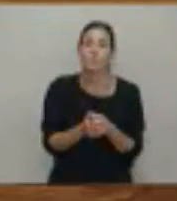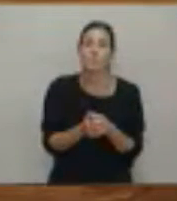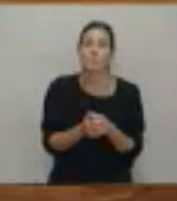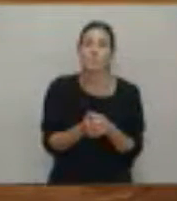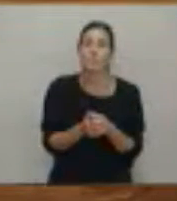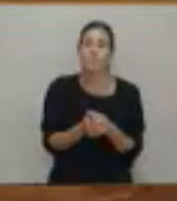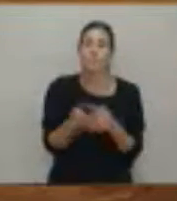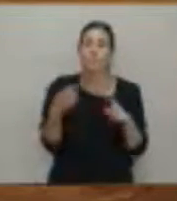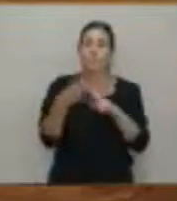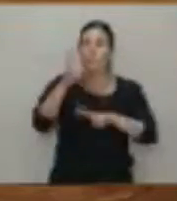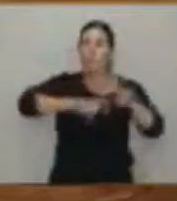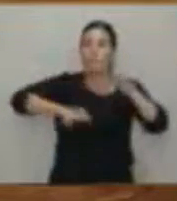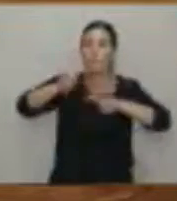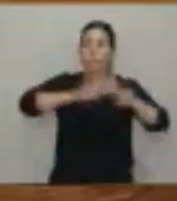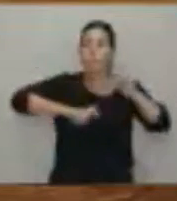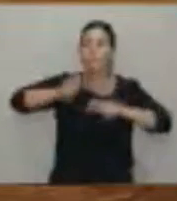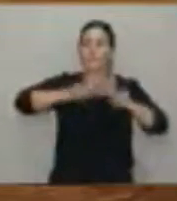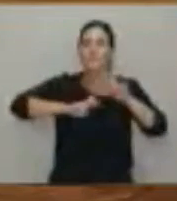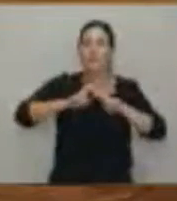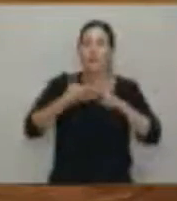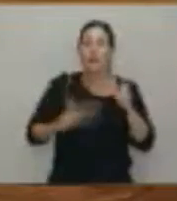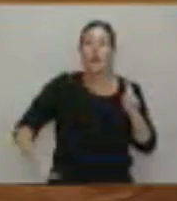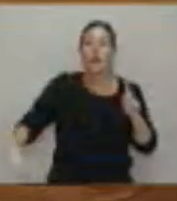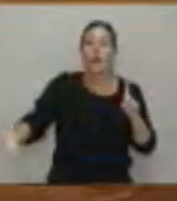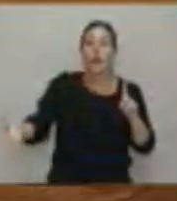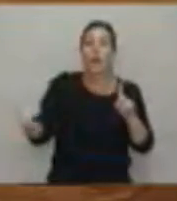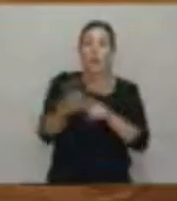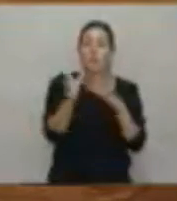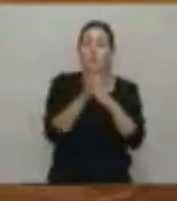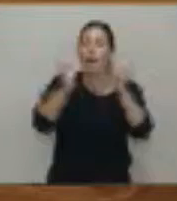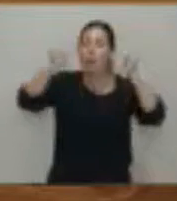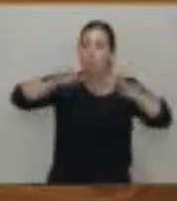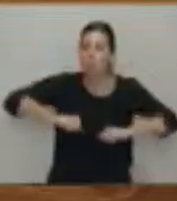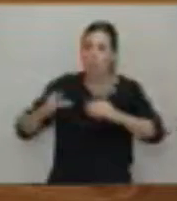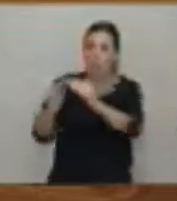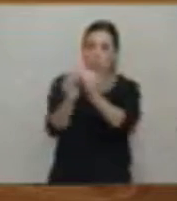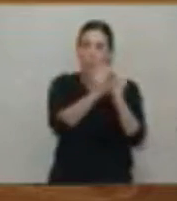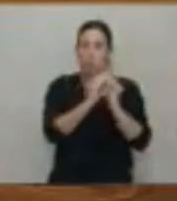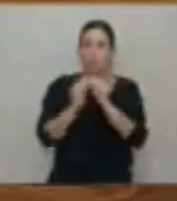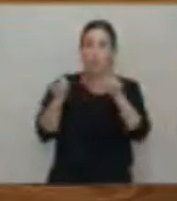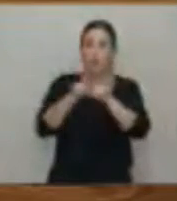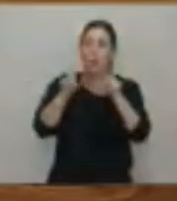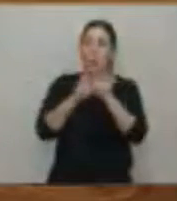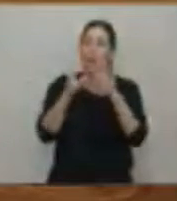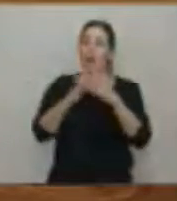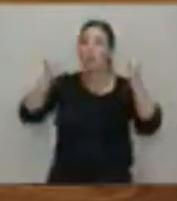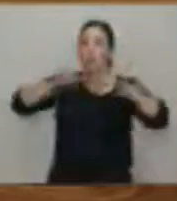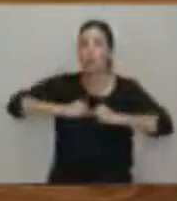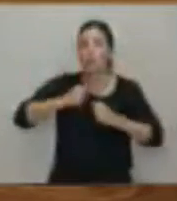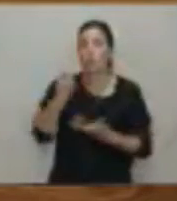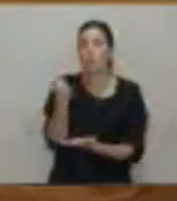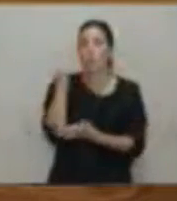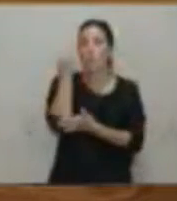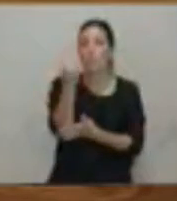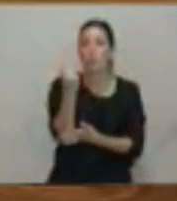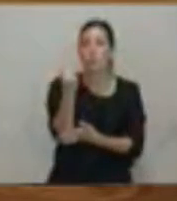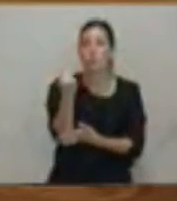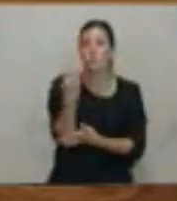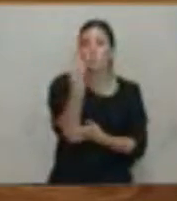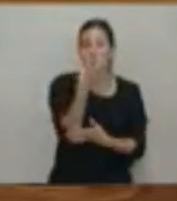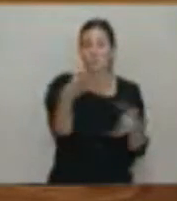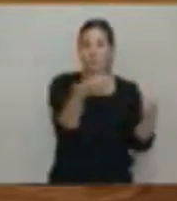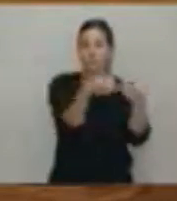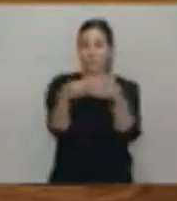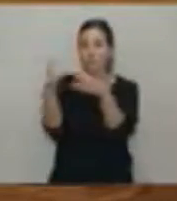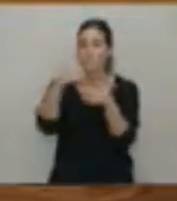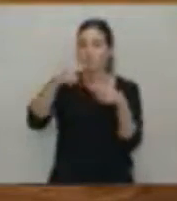para buscar un acuerdo unánime y no un acuerdo apoyado por el tripartito e impuesto al conjunto